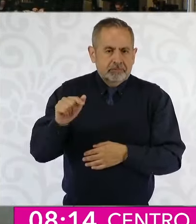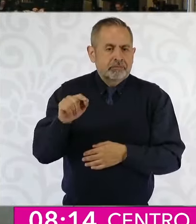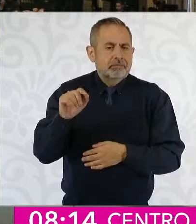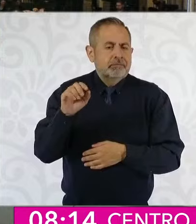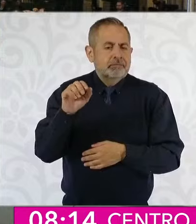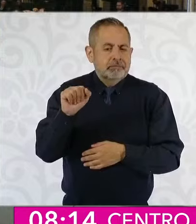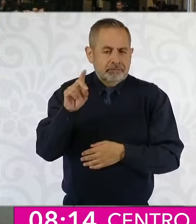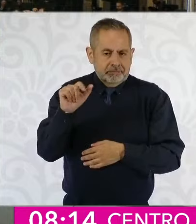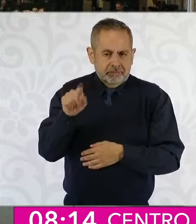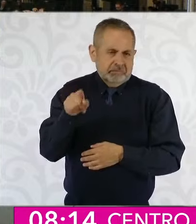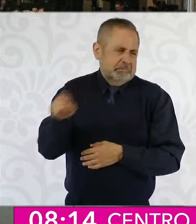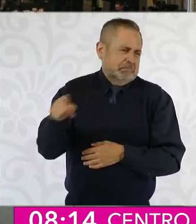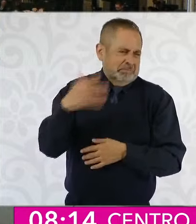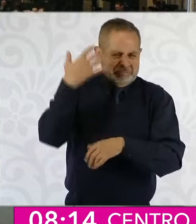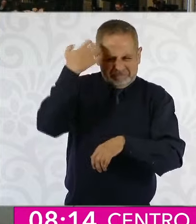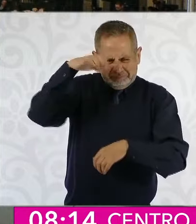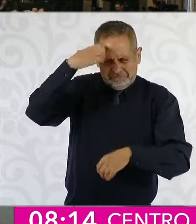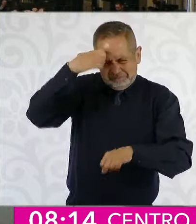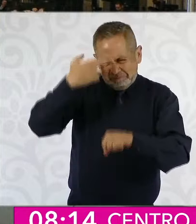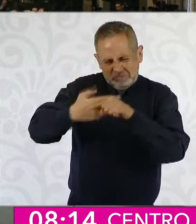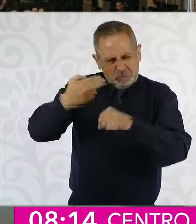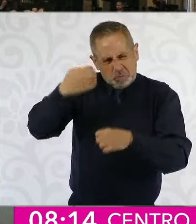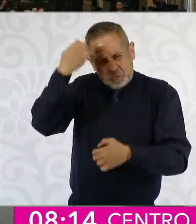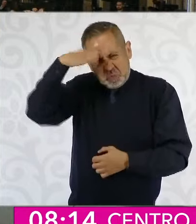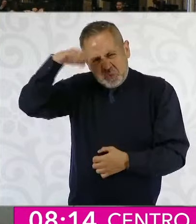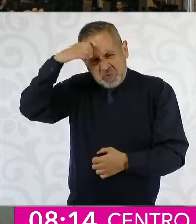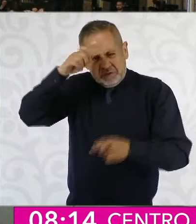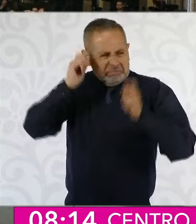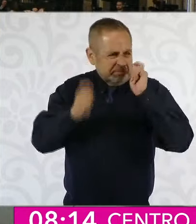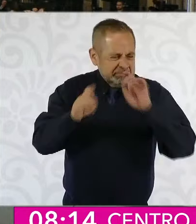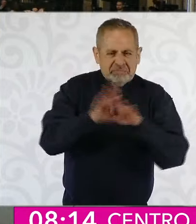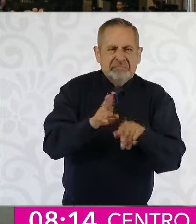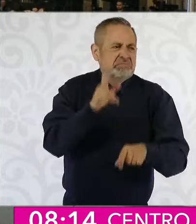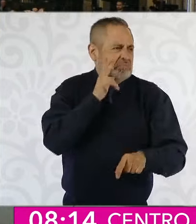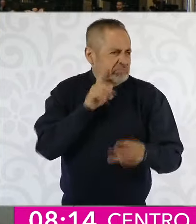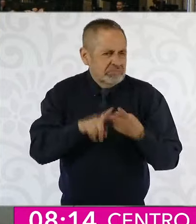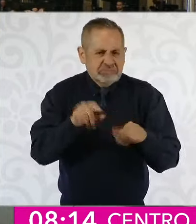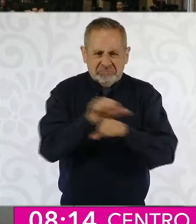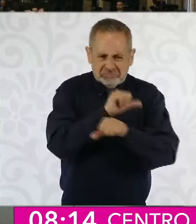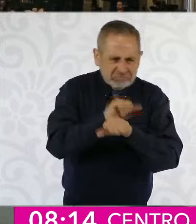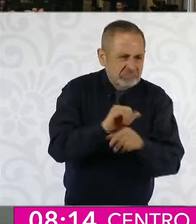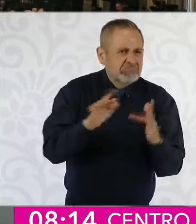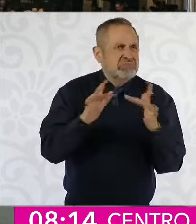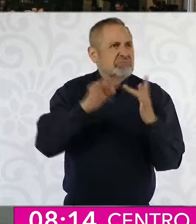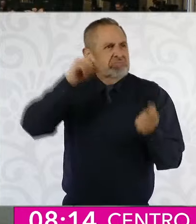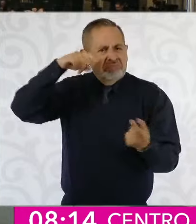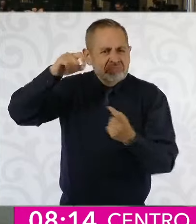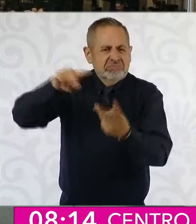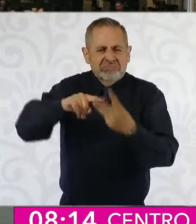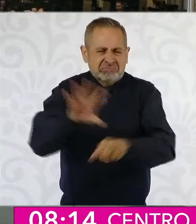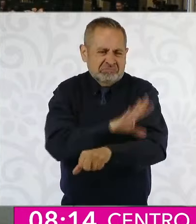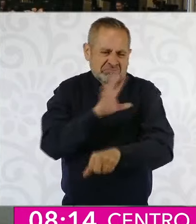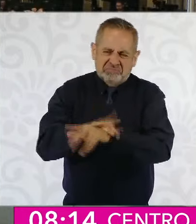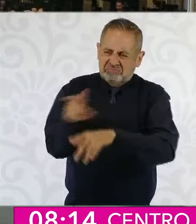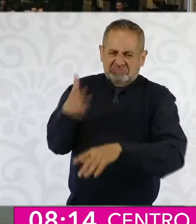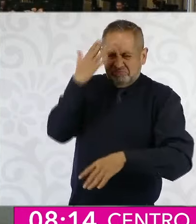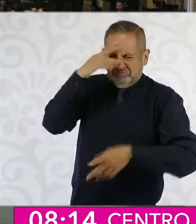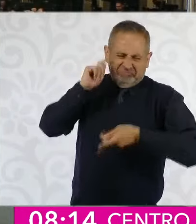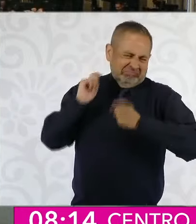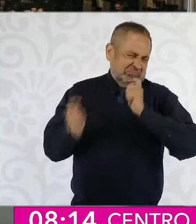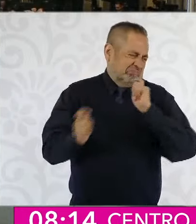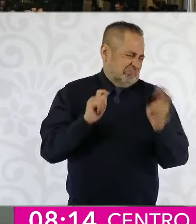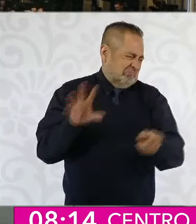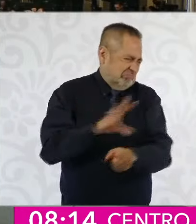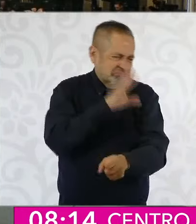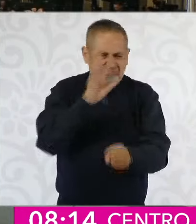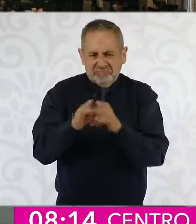una amplísima experiencia en empresas en petroquímica, en autopartes, en alimentos, en telecomunicaciones y en energía.